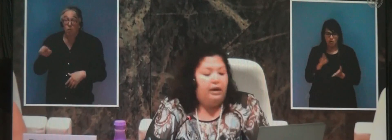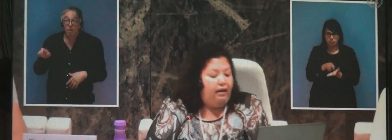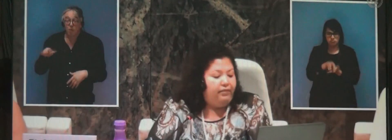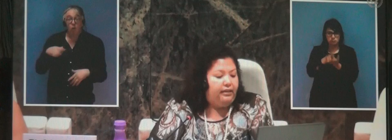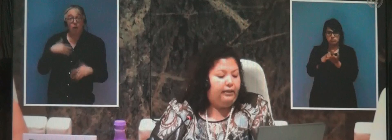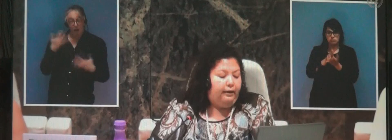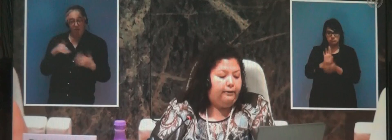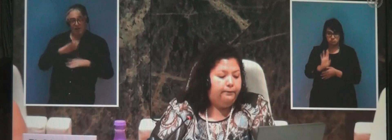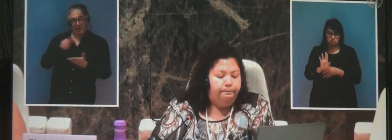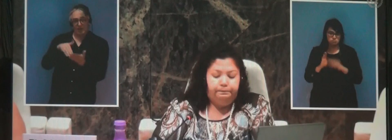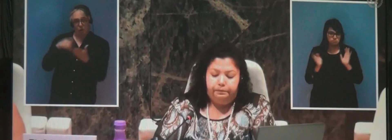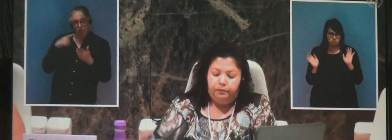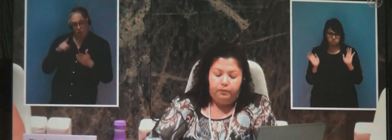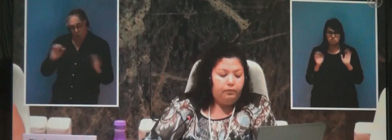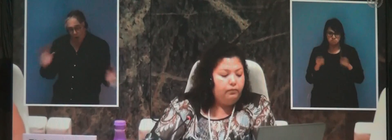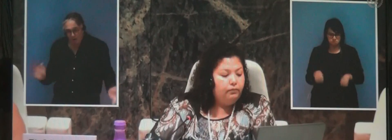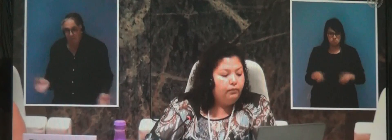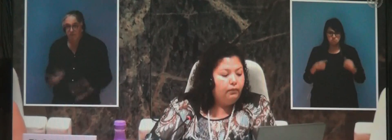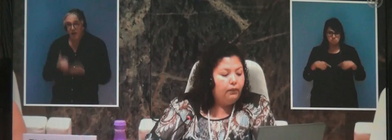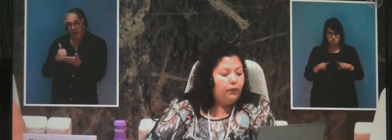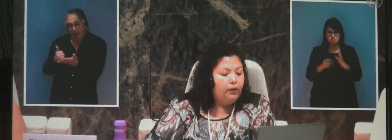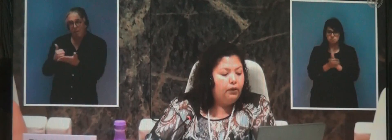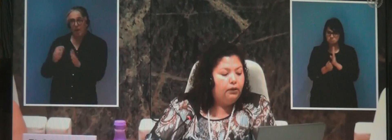sus habilidades.